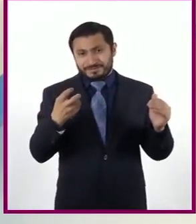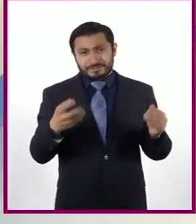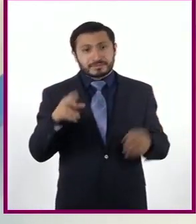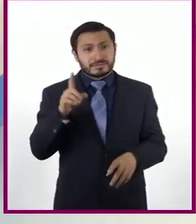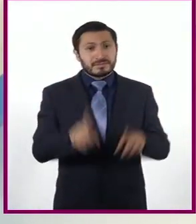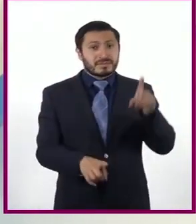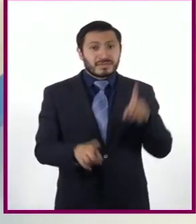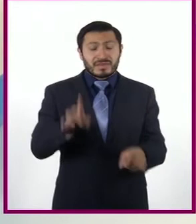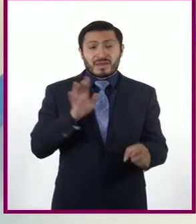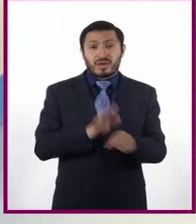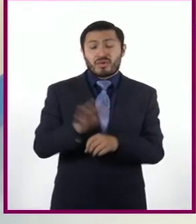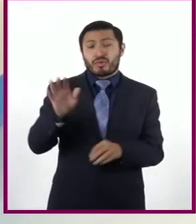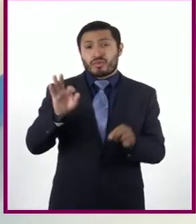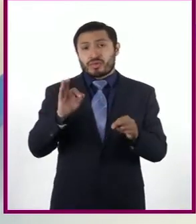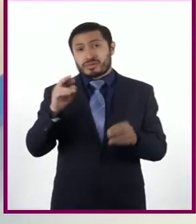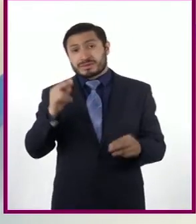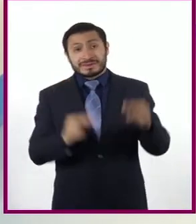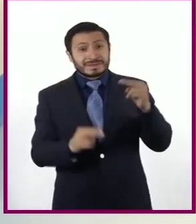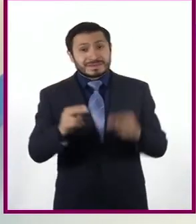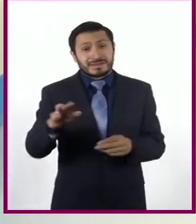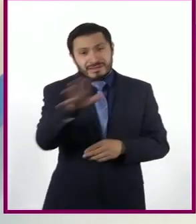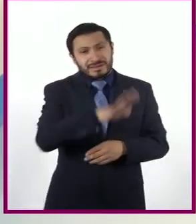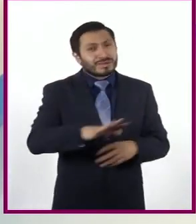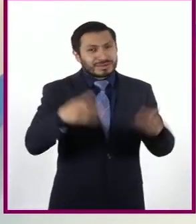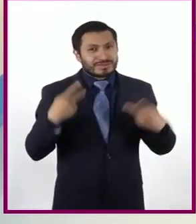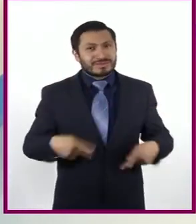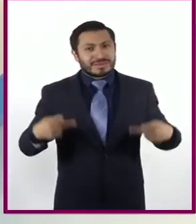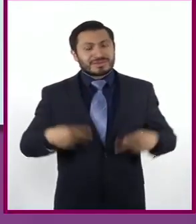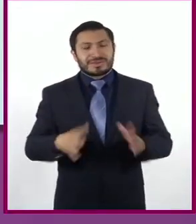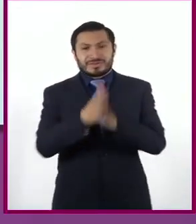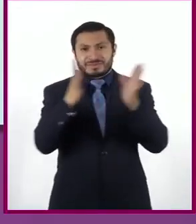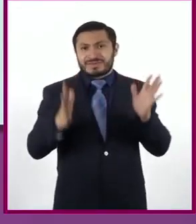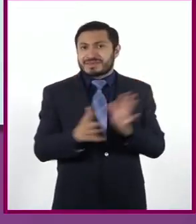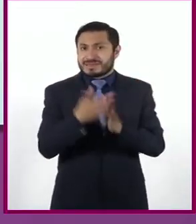medida, del nivel de participación de los integrantes de la sociedad.